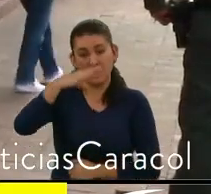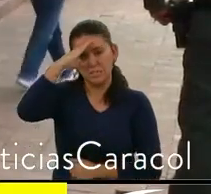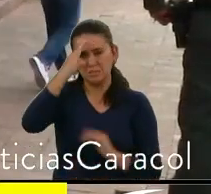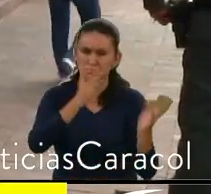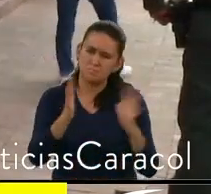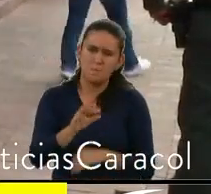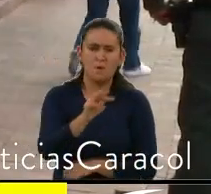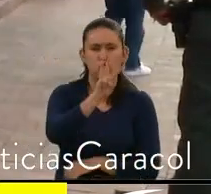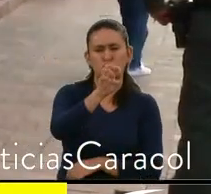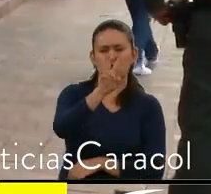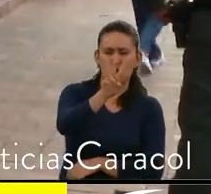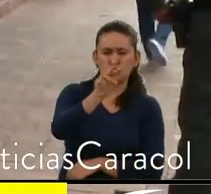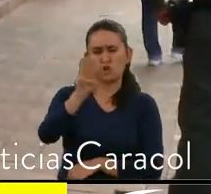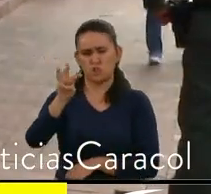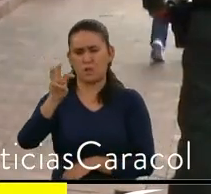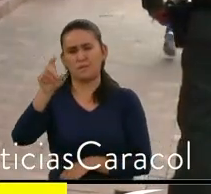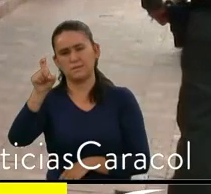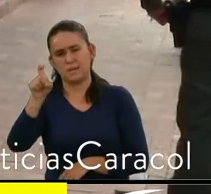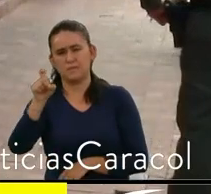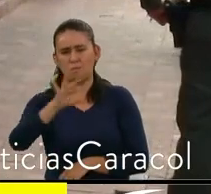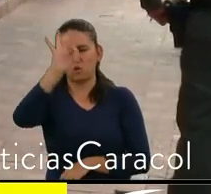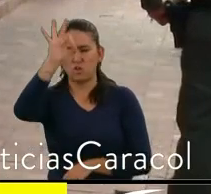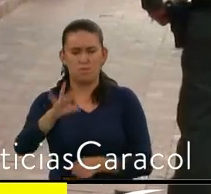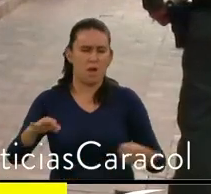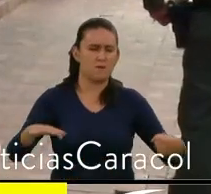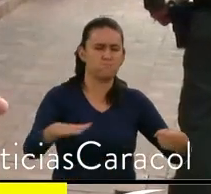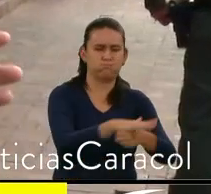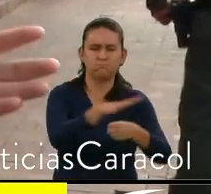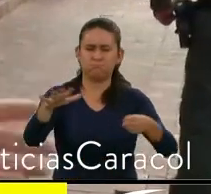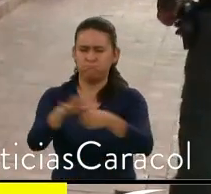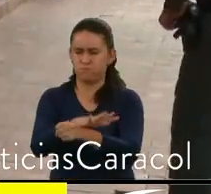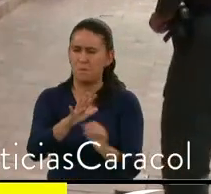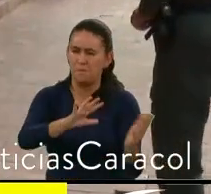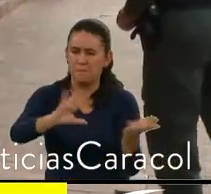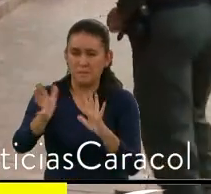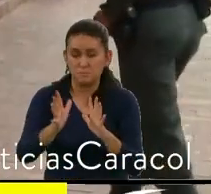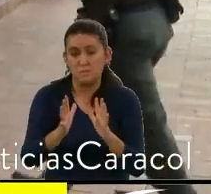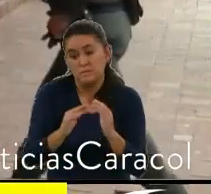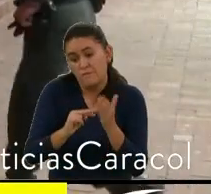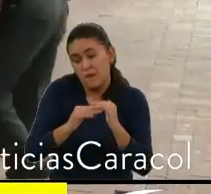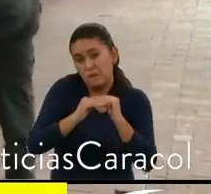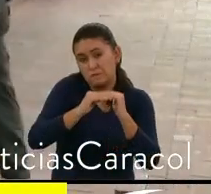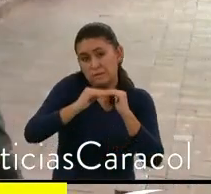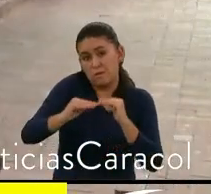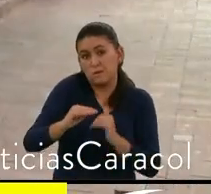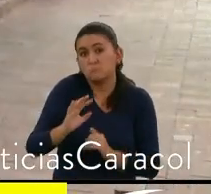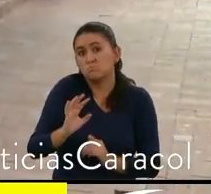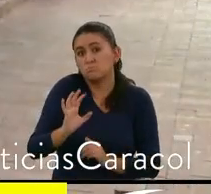y el 86%. Todavía es estable. Por ejemplo,